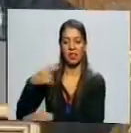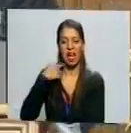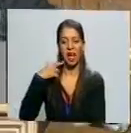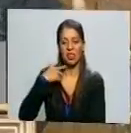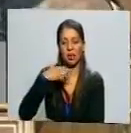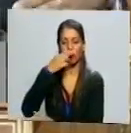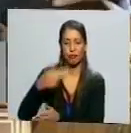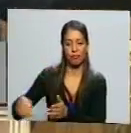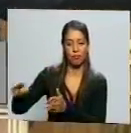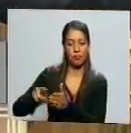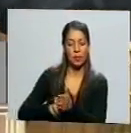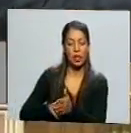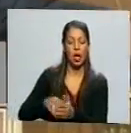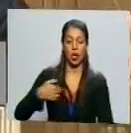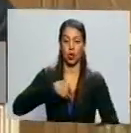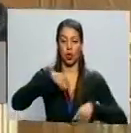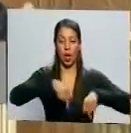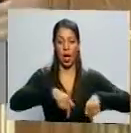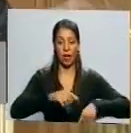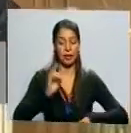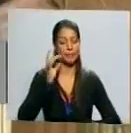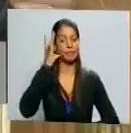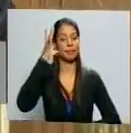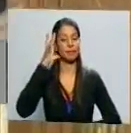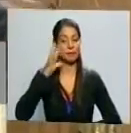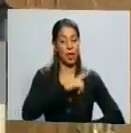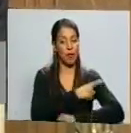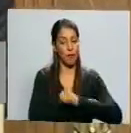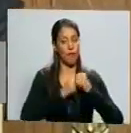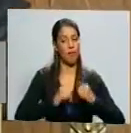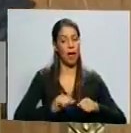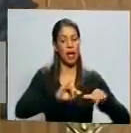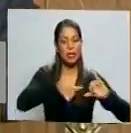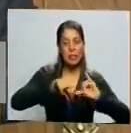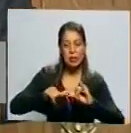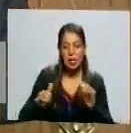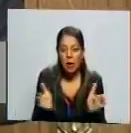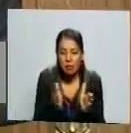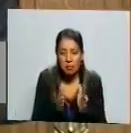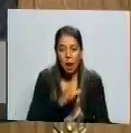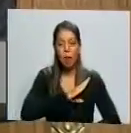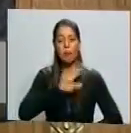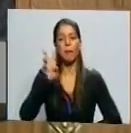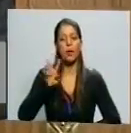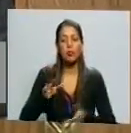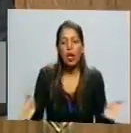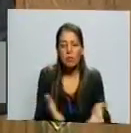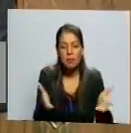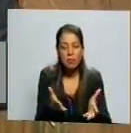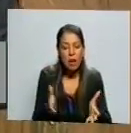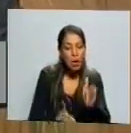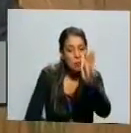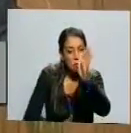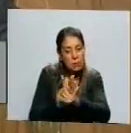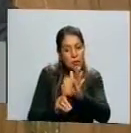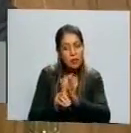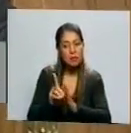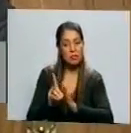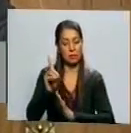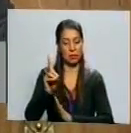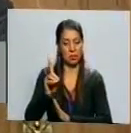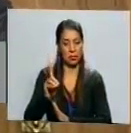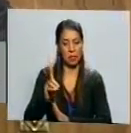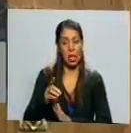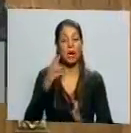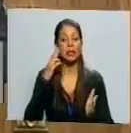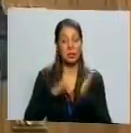ultramar, porque nosotros desarrollando nuestras fuerzas productivas a lo interno, podemos establecer la producción nacional de manera tal de